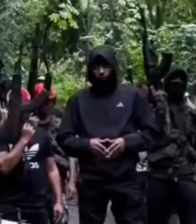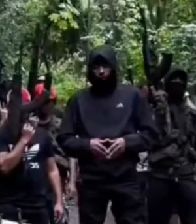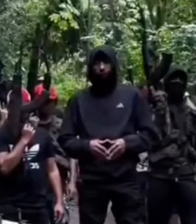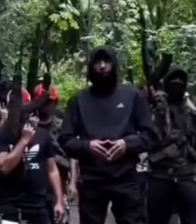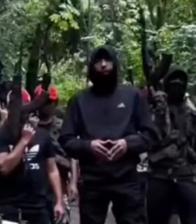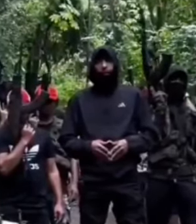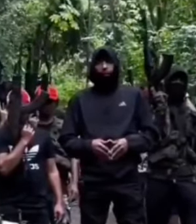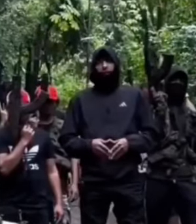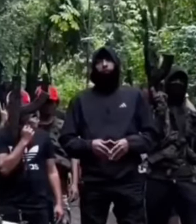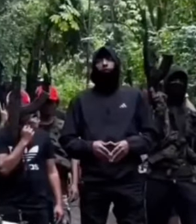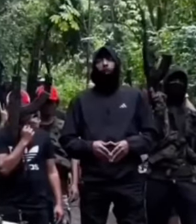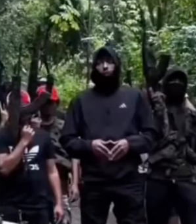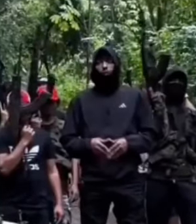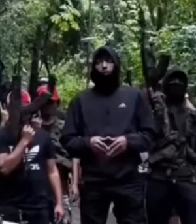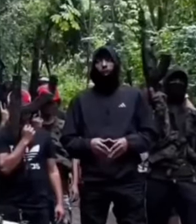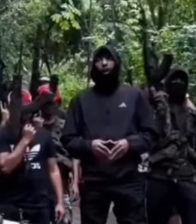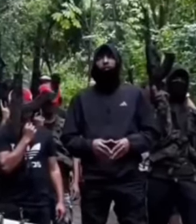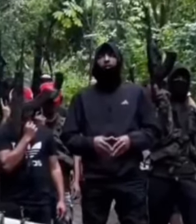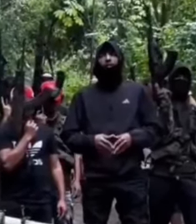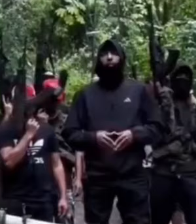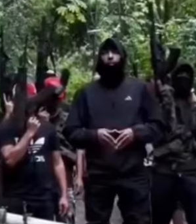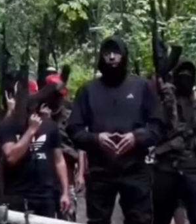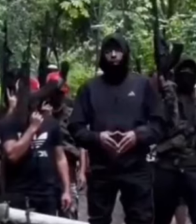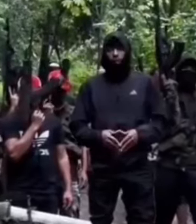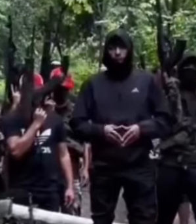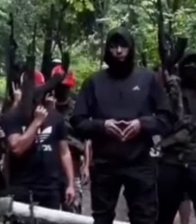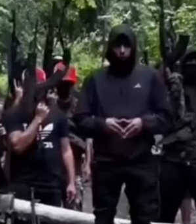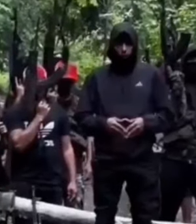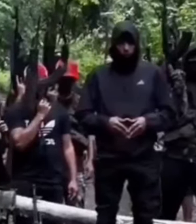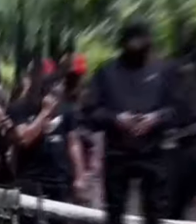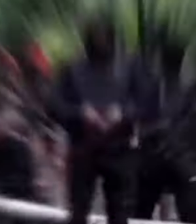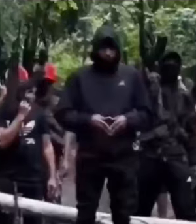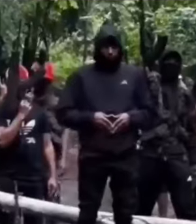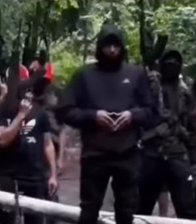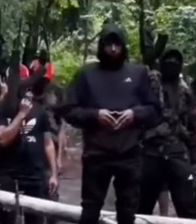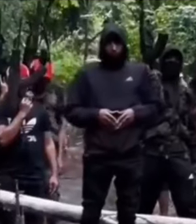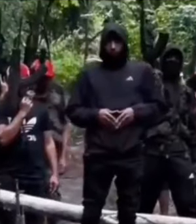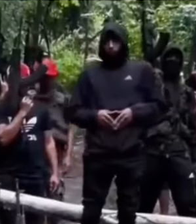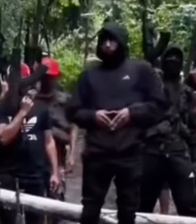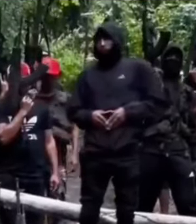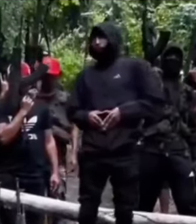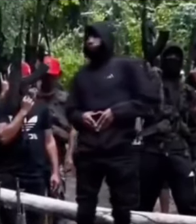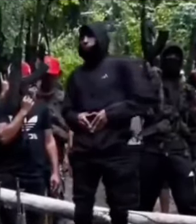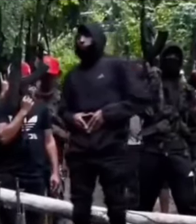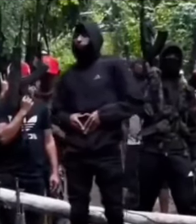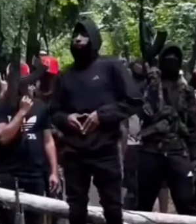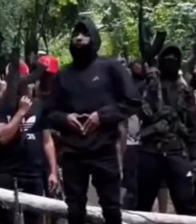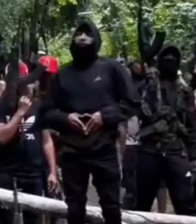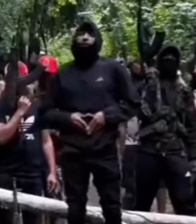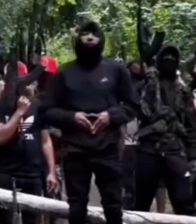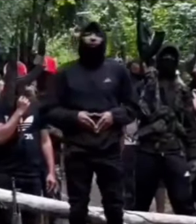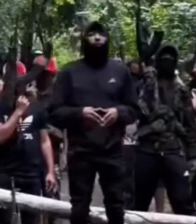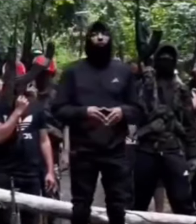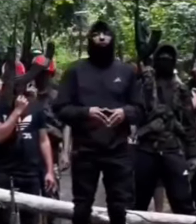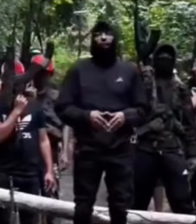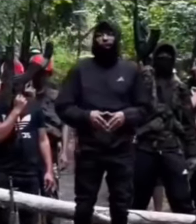no no necesito plata Necesito el apoyo moral del pueblo Cuál es el apoyo el apoyo moral del pueblo es que